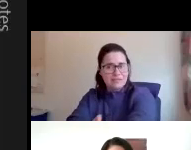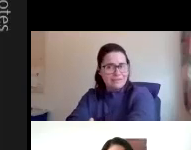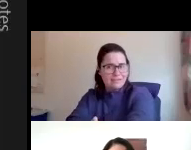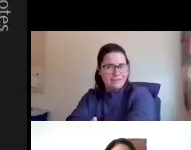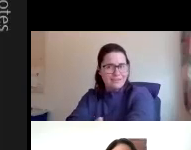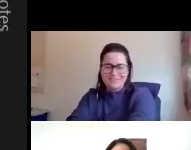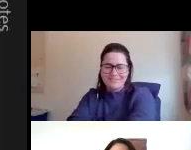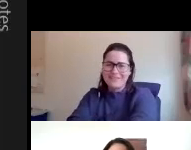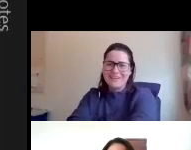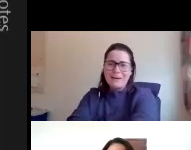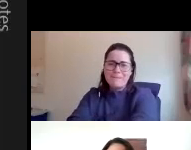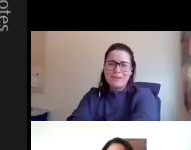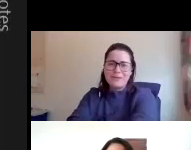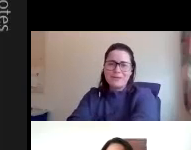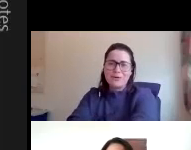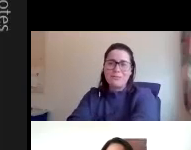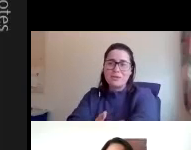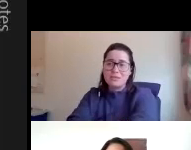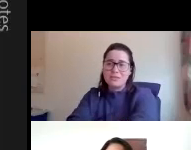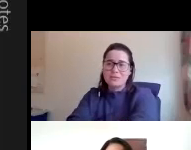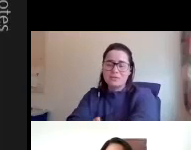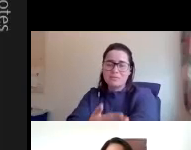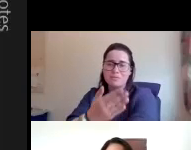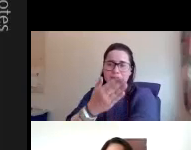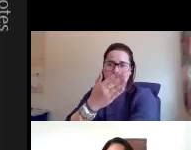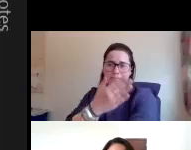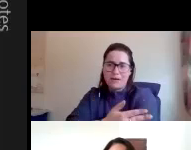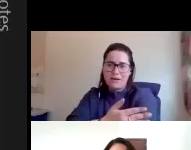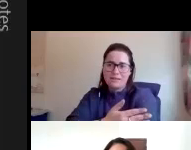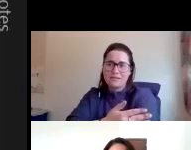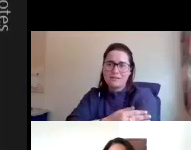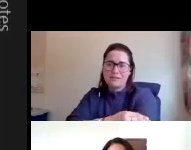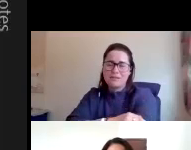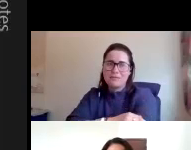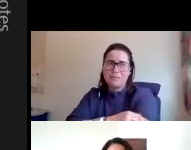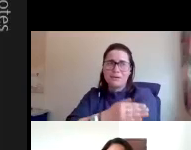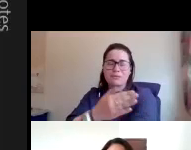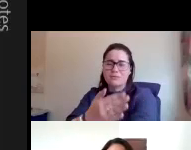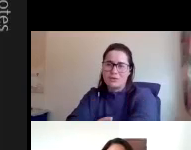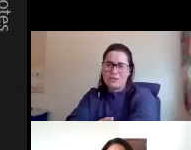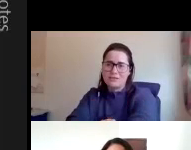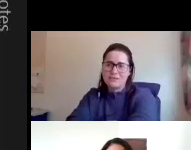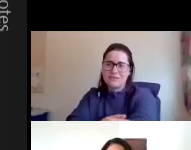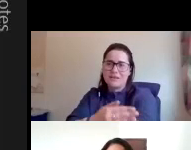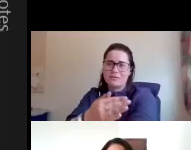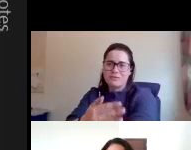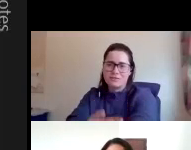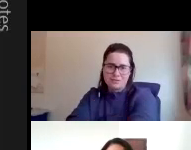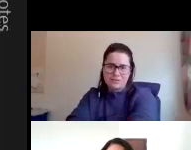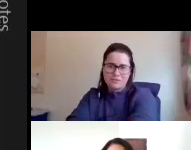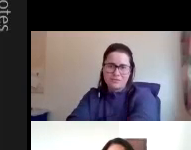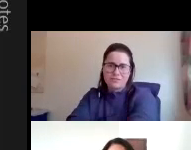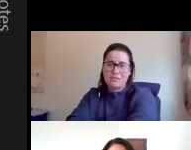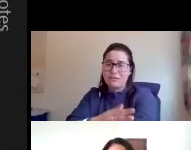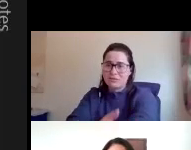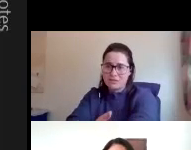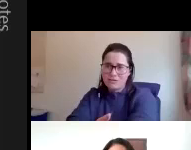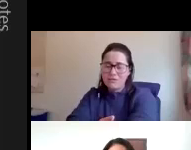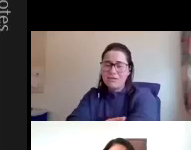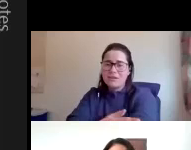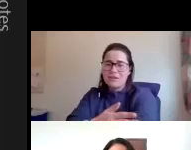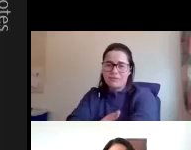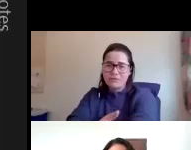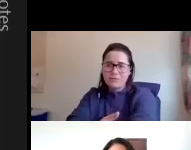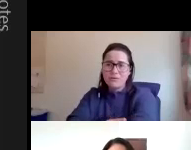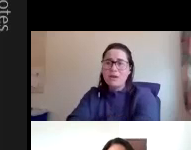no se ve tan chilero, pero como les dije, son los principales precursores de la eutrofización. Entonces,